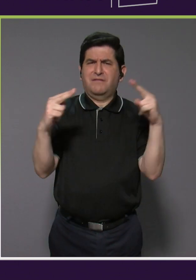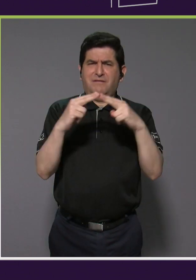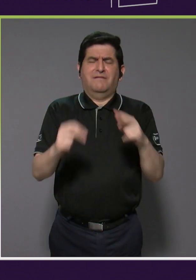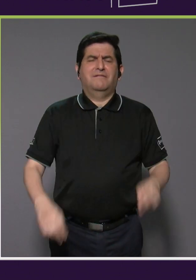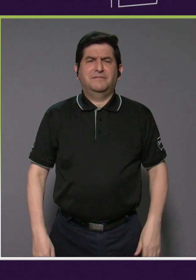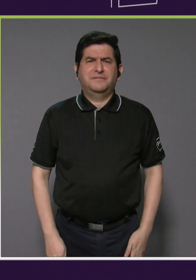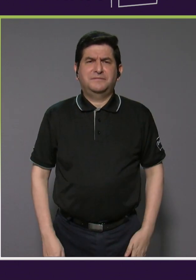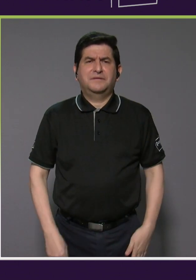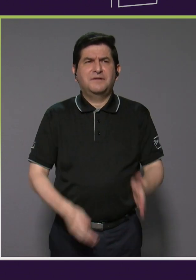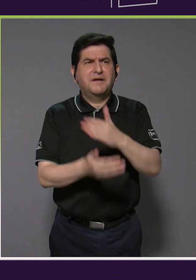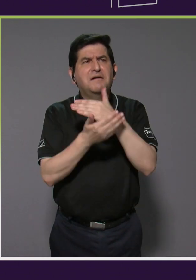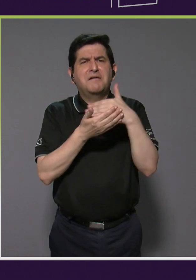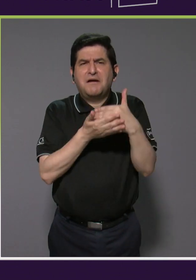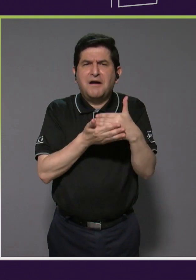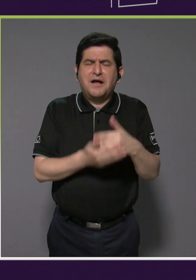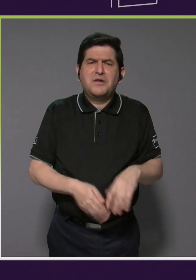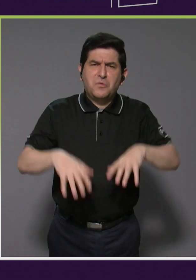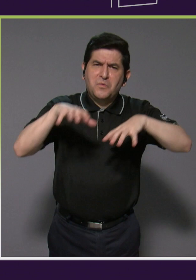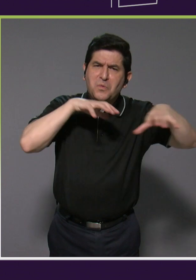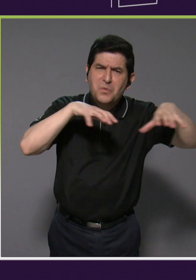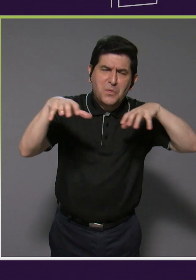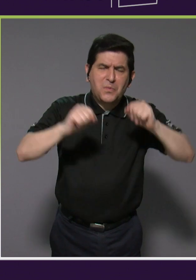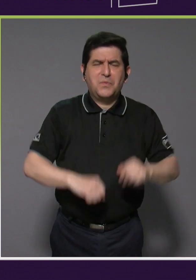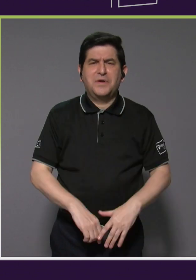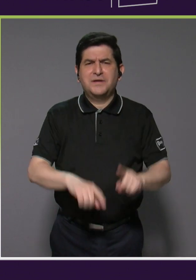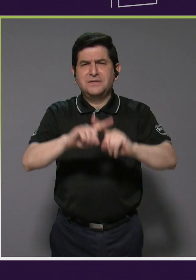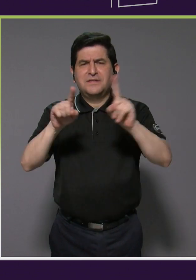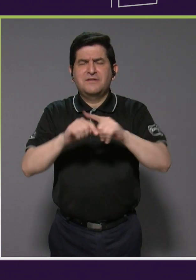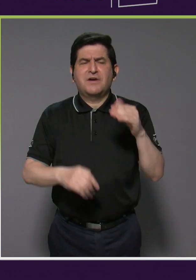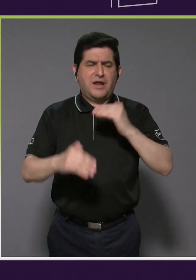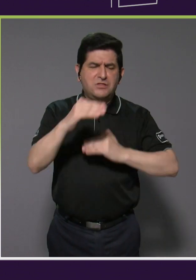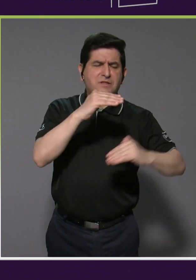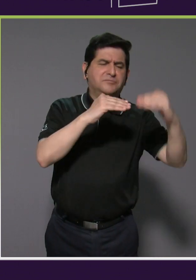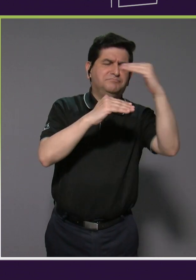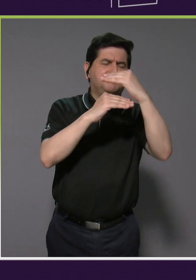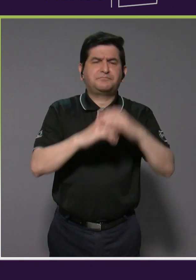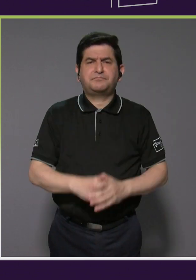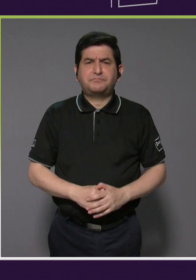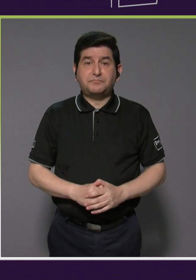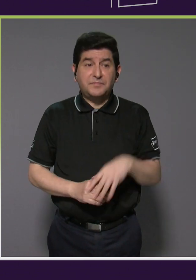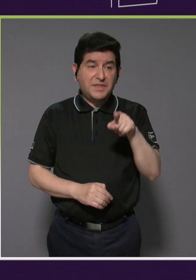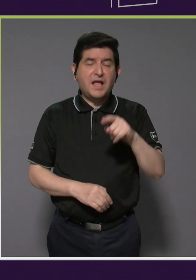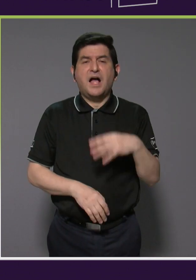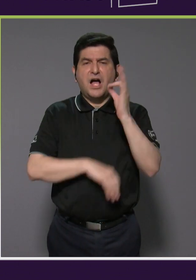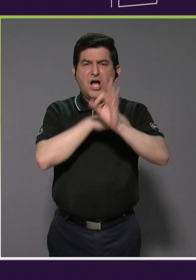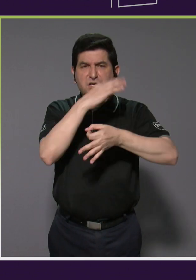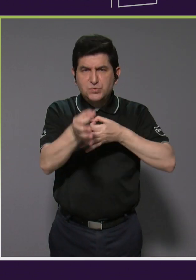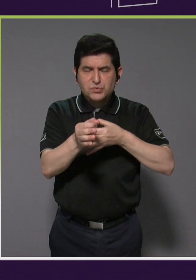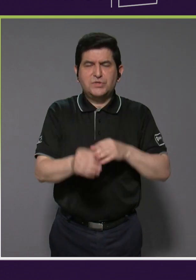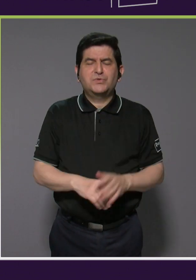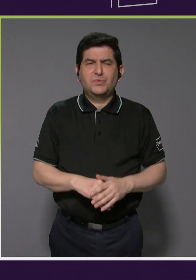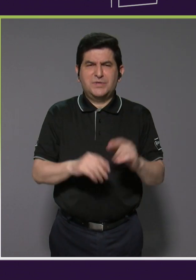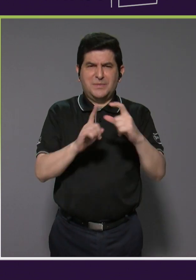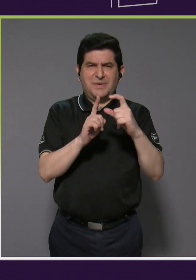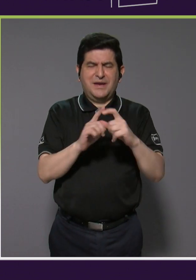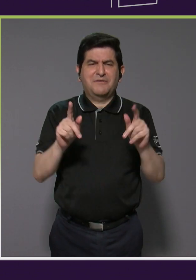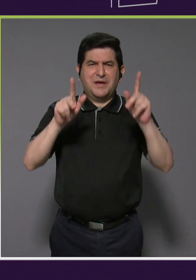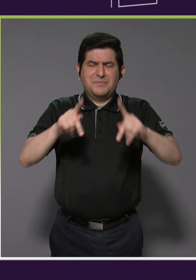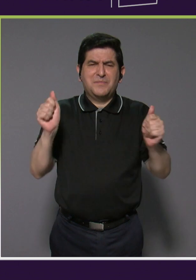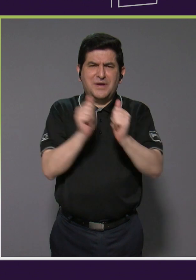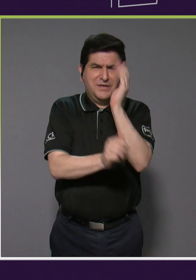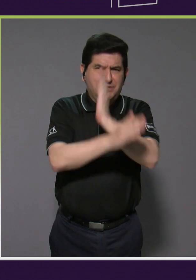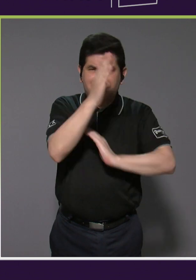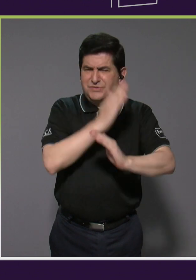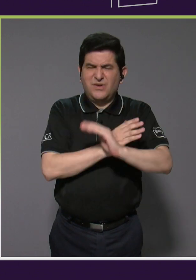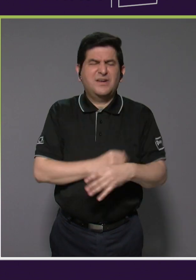Inclusive en algunas actividades, en algunos edificios, se sustituye hasta el término personas con discapacidad